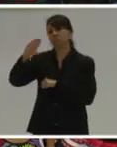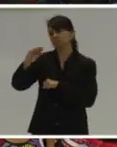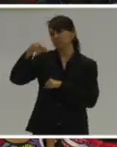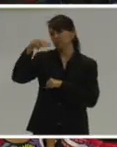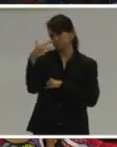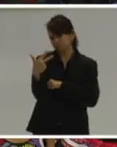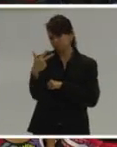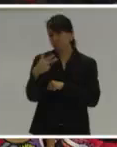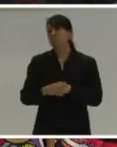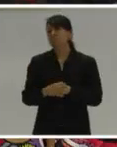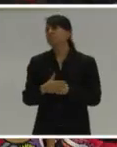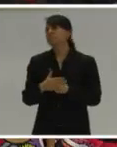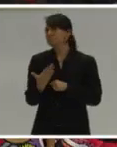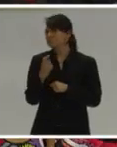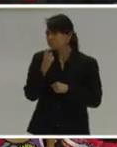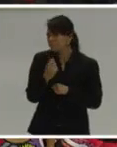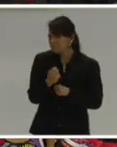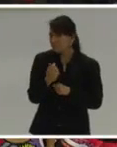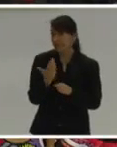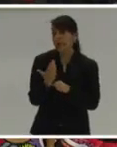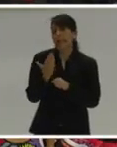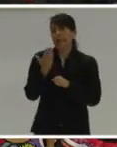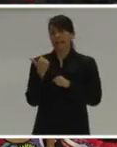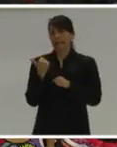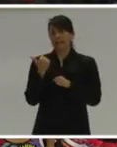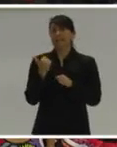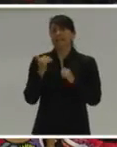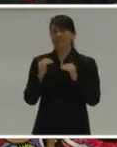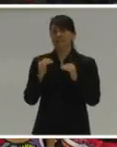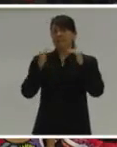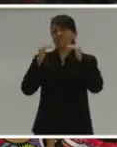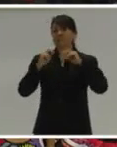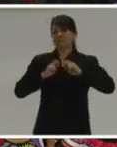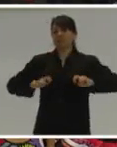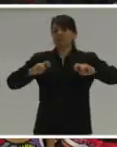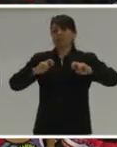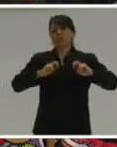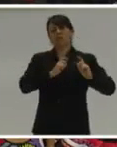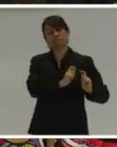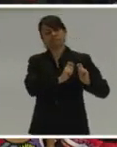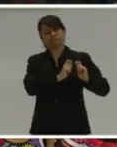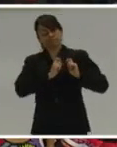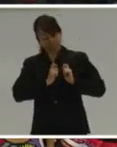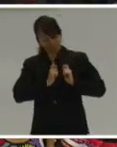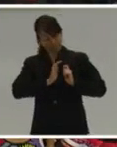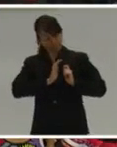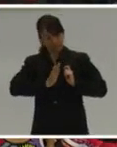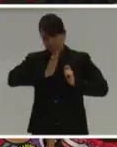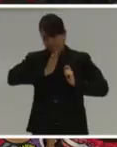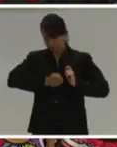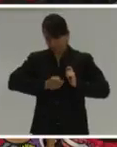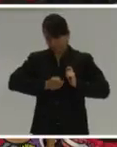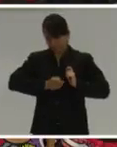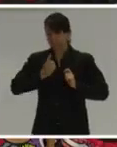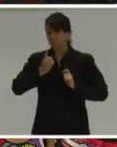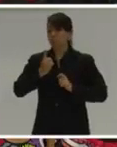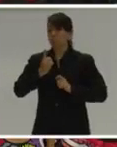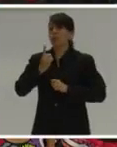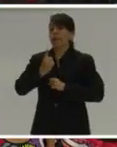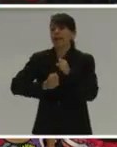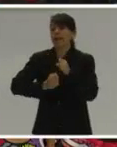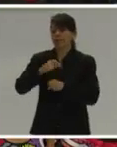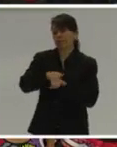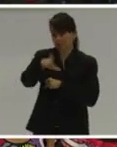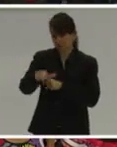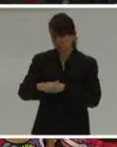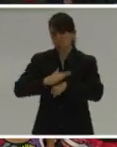año después de que el Tribunal asume su naturaleza actual de Tribunal de Control de Constitucionalidad